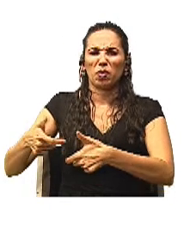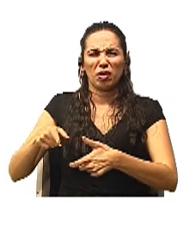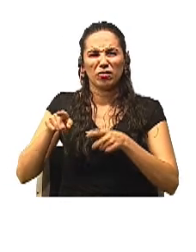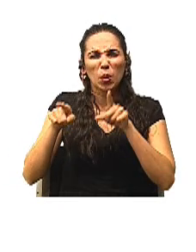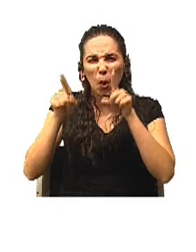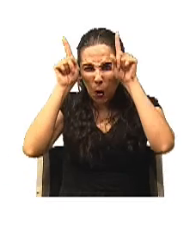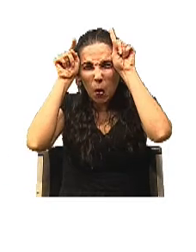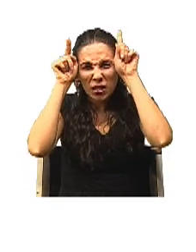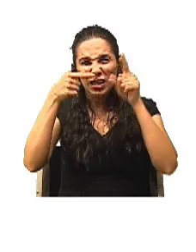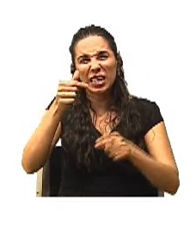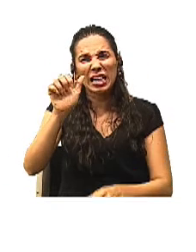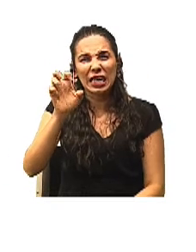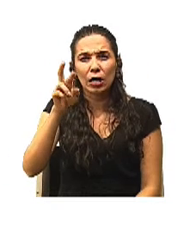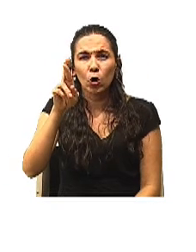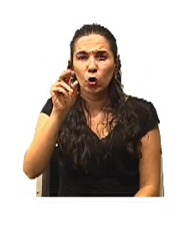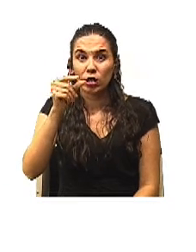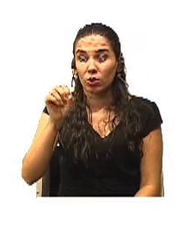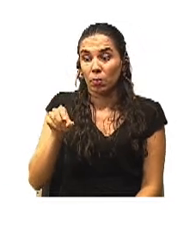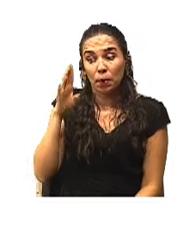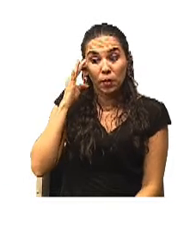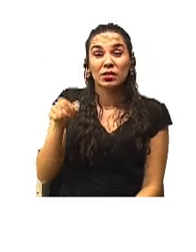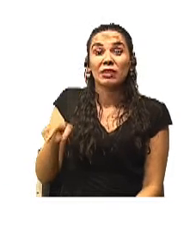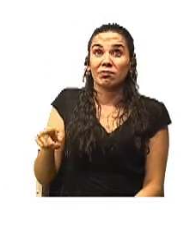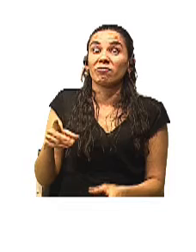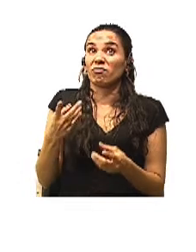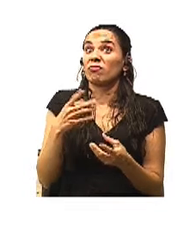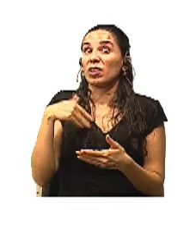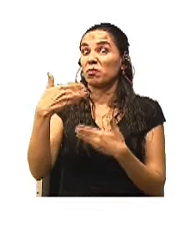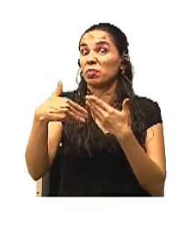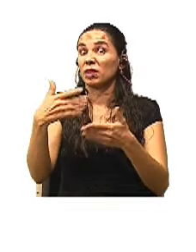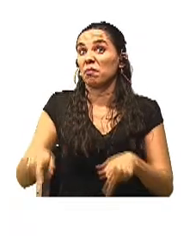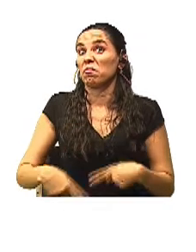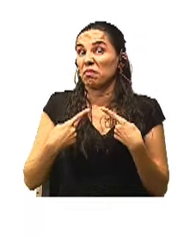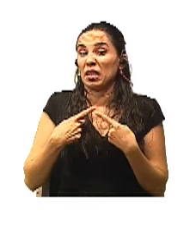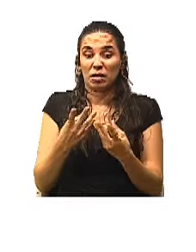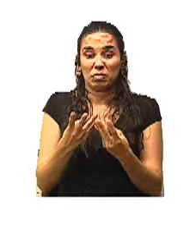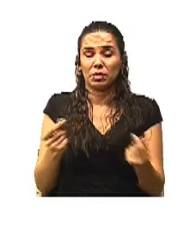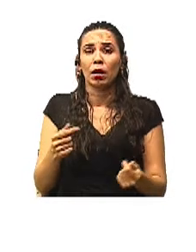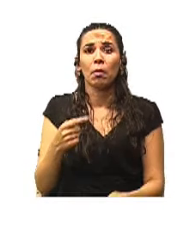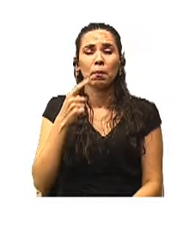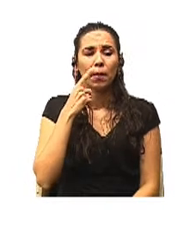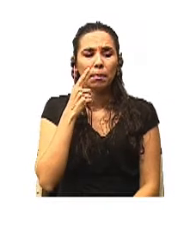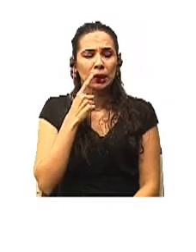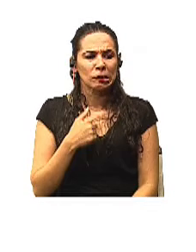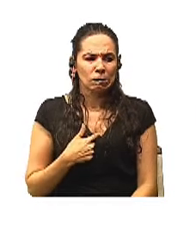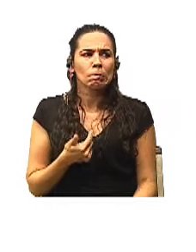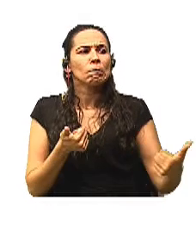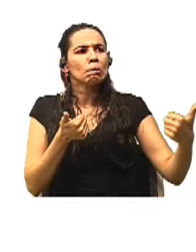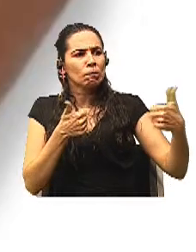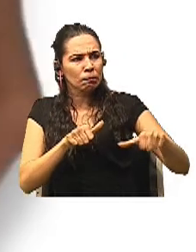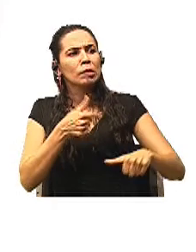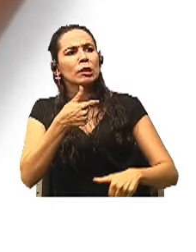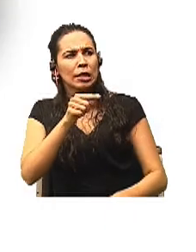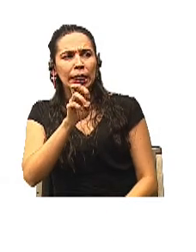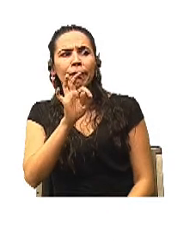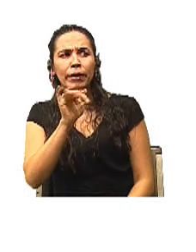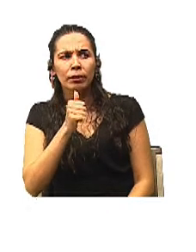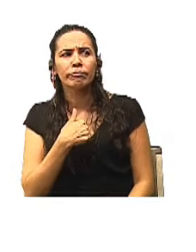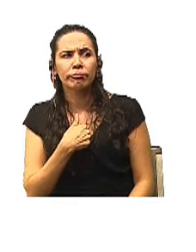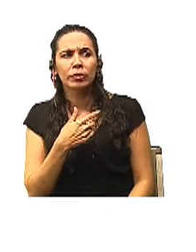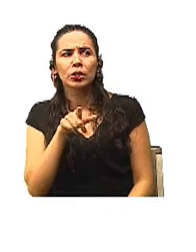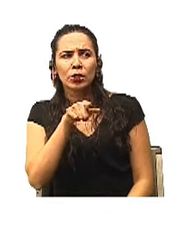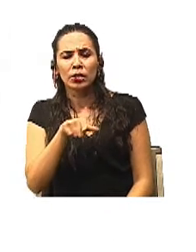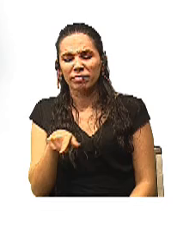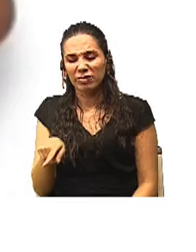de lo contrario, les arruinará la vida por completo. Su padre, en total acuerdo con Greta, tiene la esperanza de que